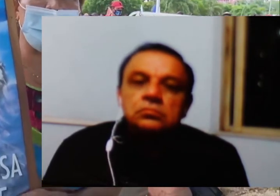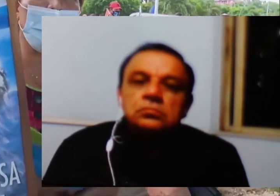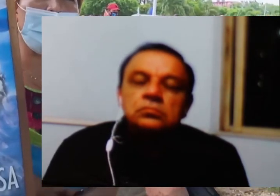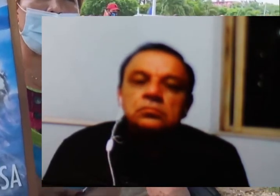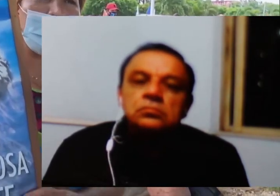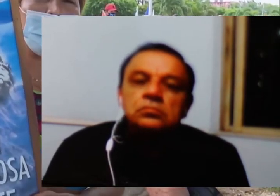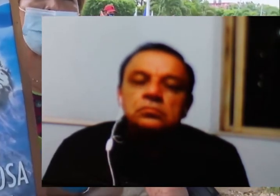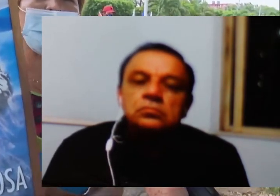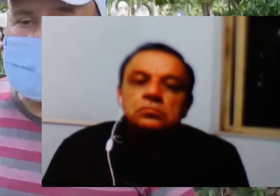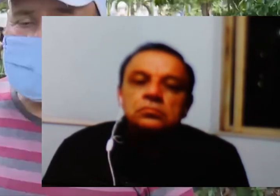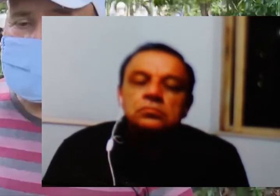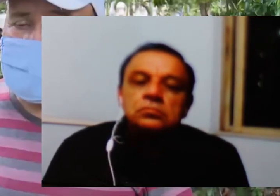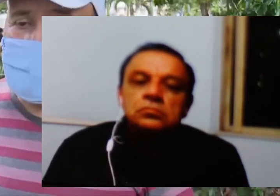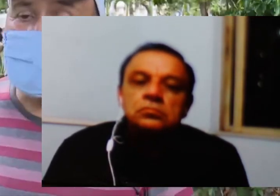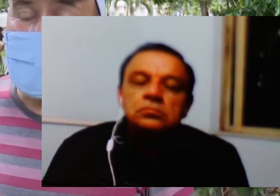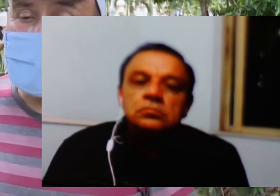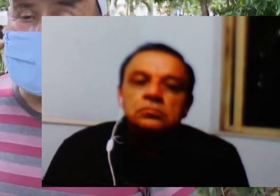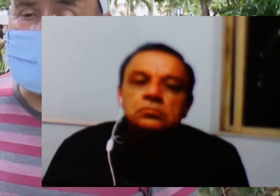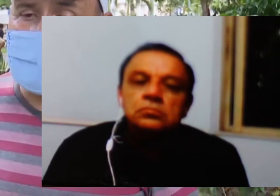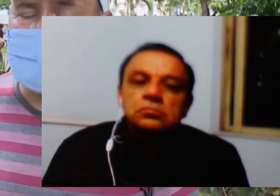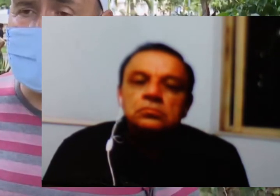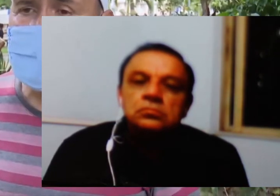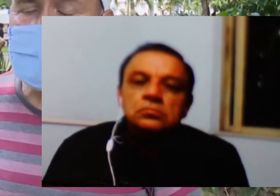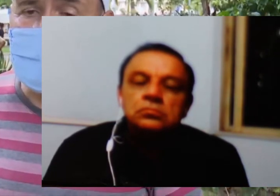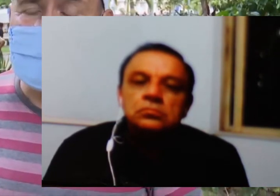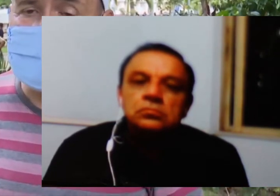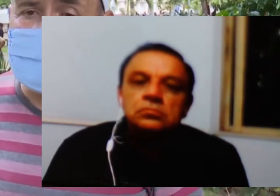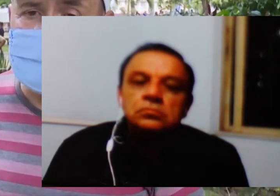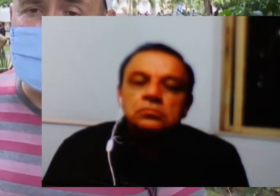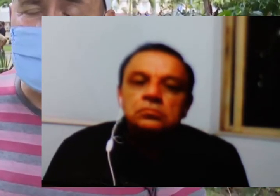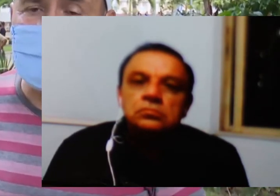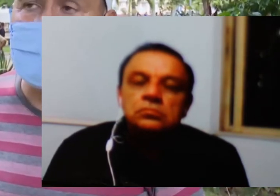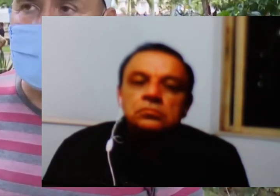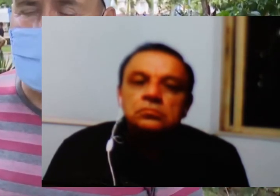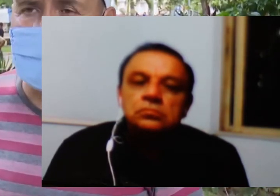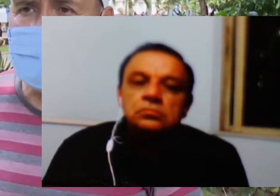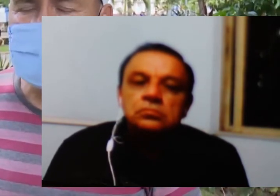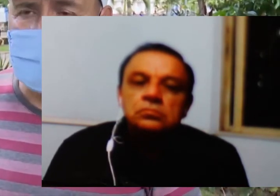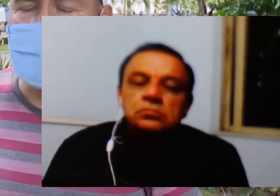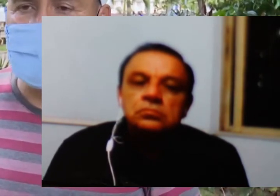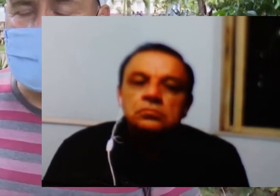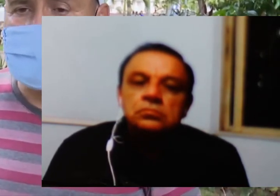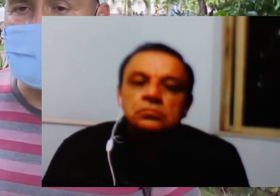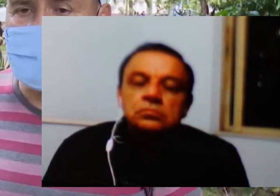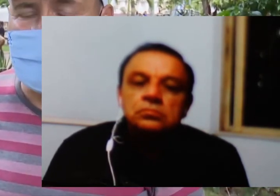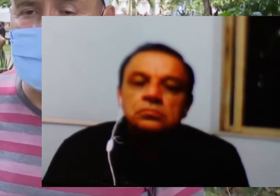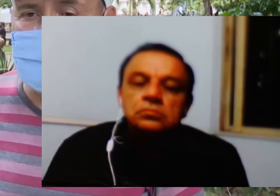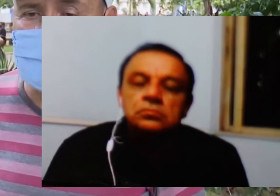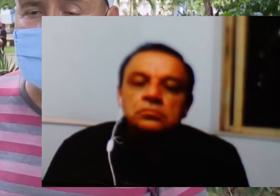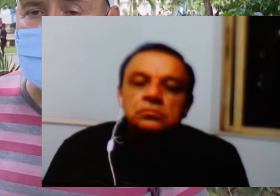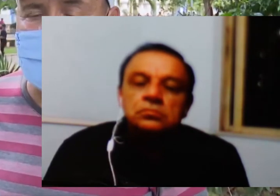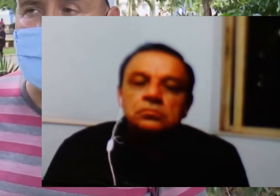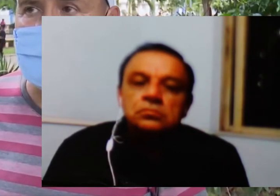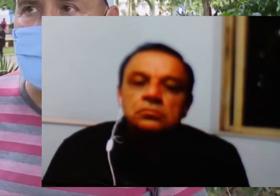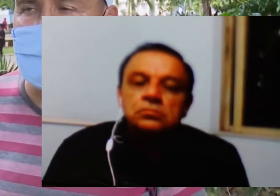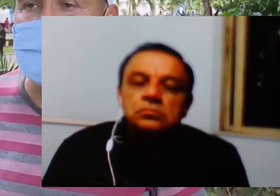pregunta, entendiendo esta escasez y la gravedad que implica que el bloqueo recrudece en el medio